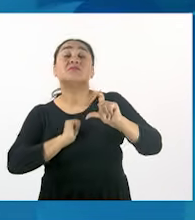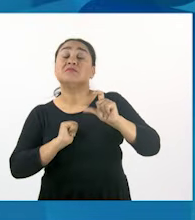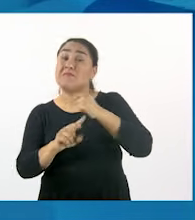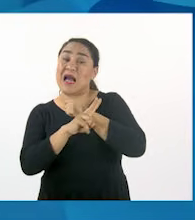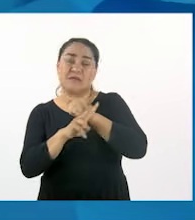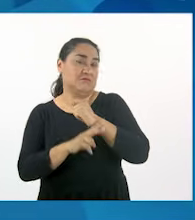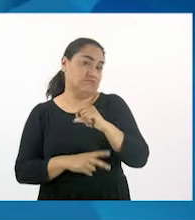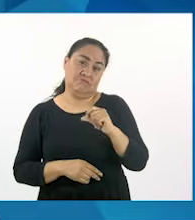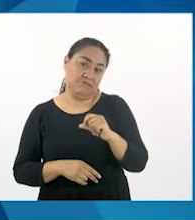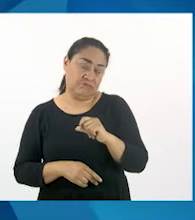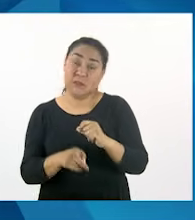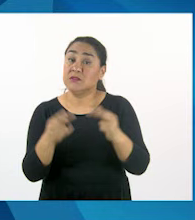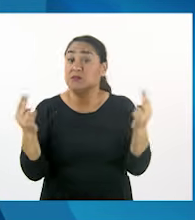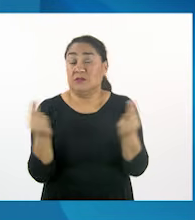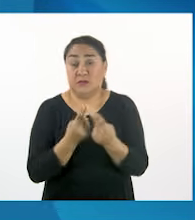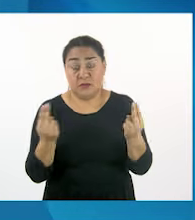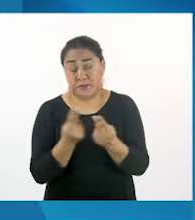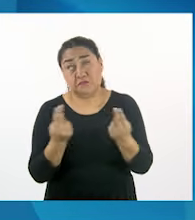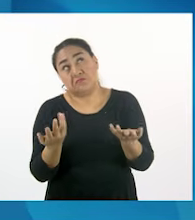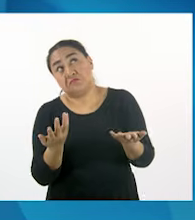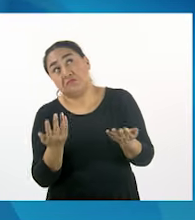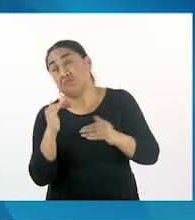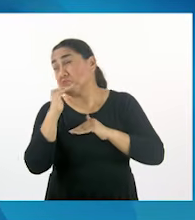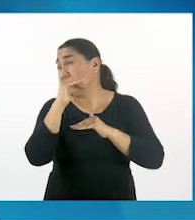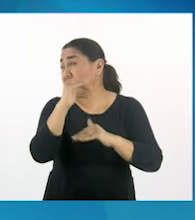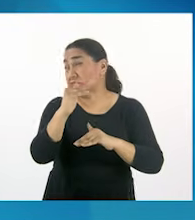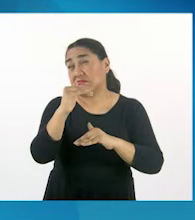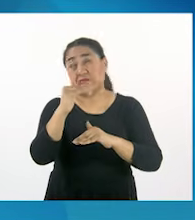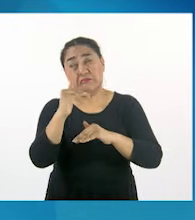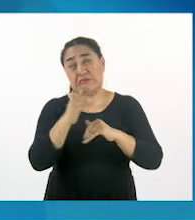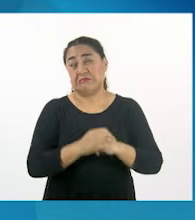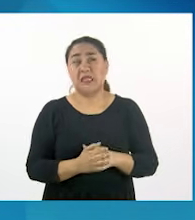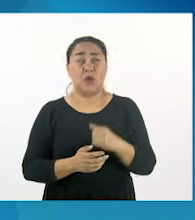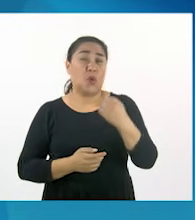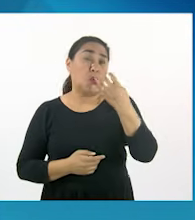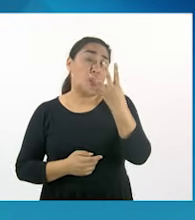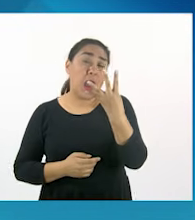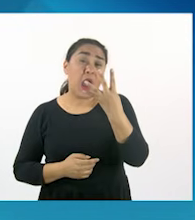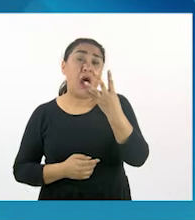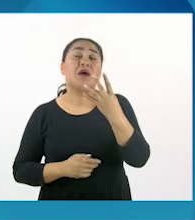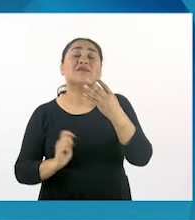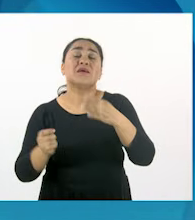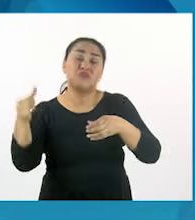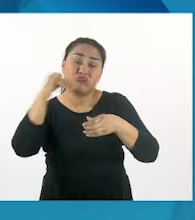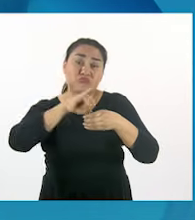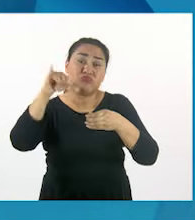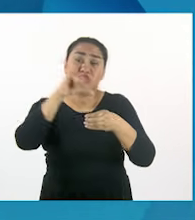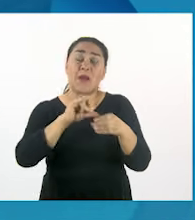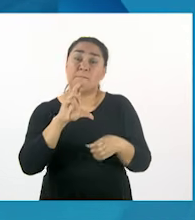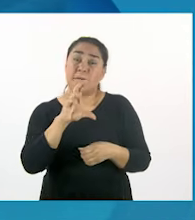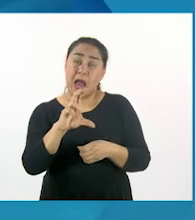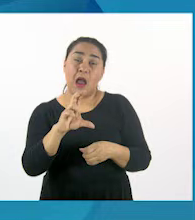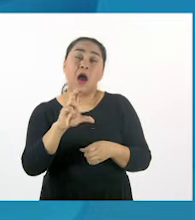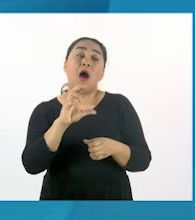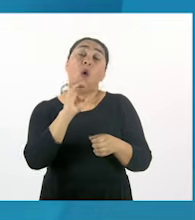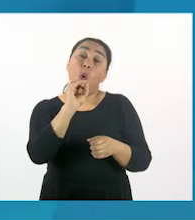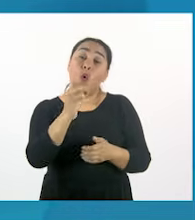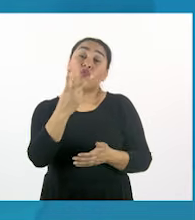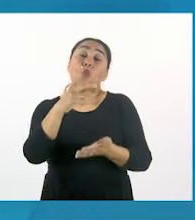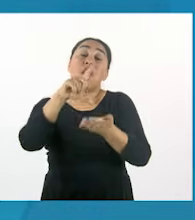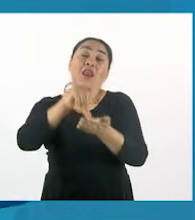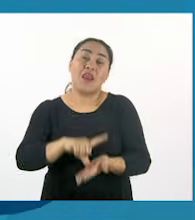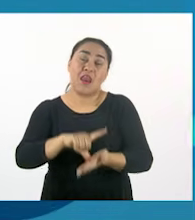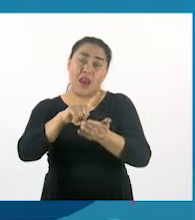simple. Tenemos que tomar mínimo cuatro vasos y máximo dos litros. Pues